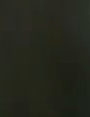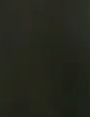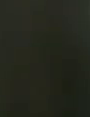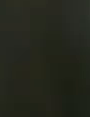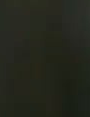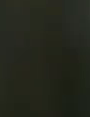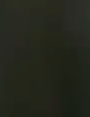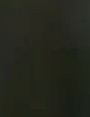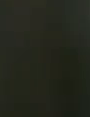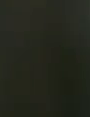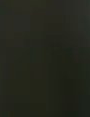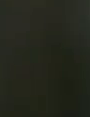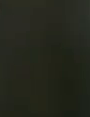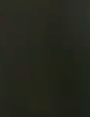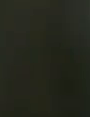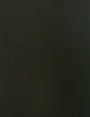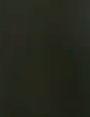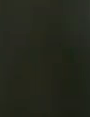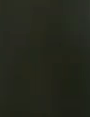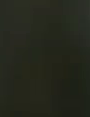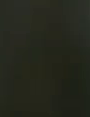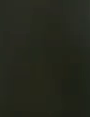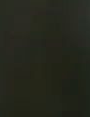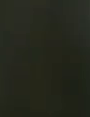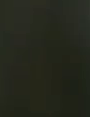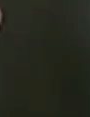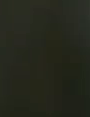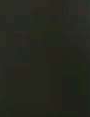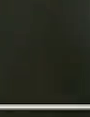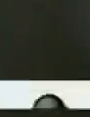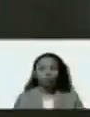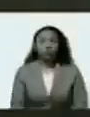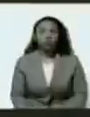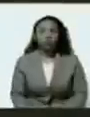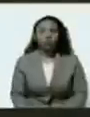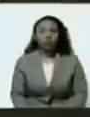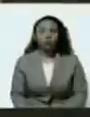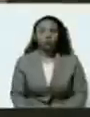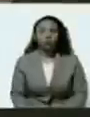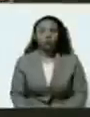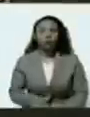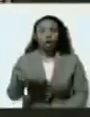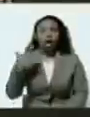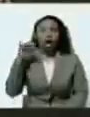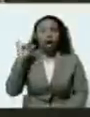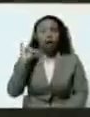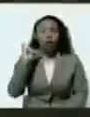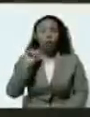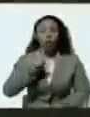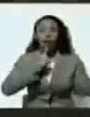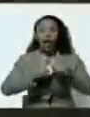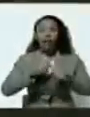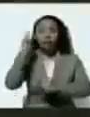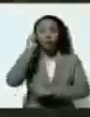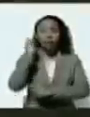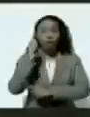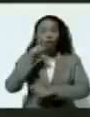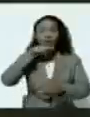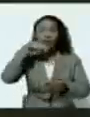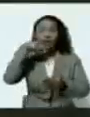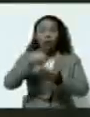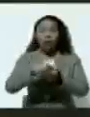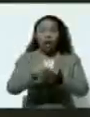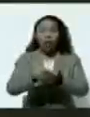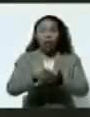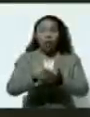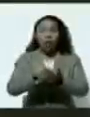Guajira. Y luego de esto ocurre un hecho curioso. Hay un exdiputado llamado Marco